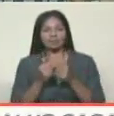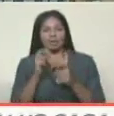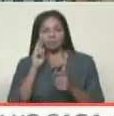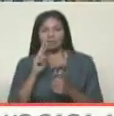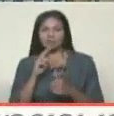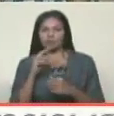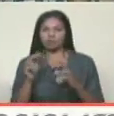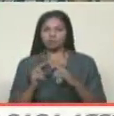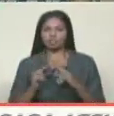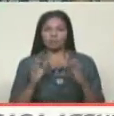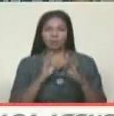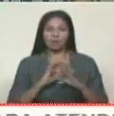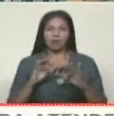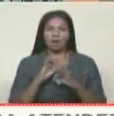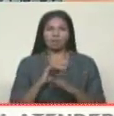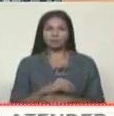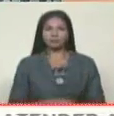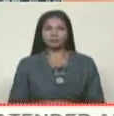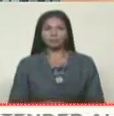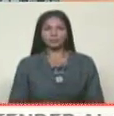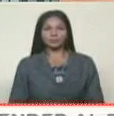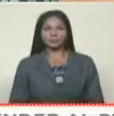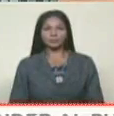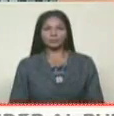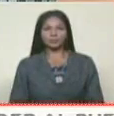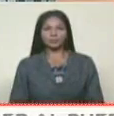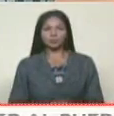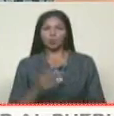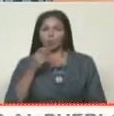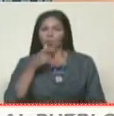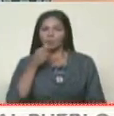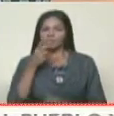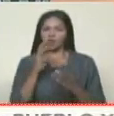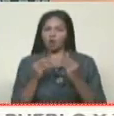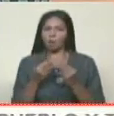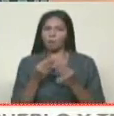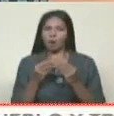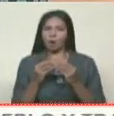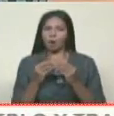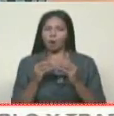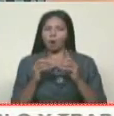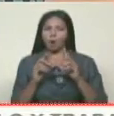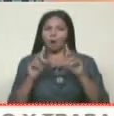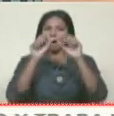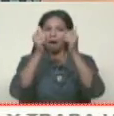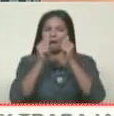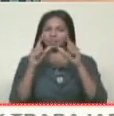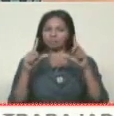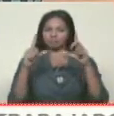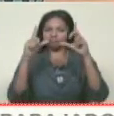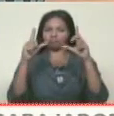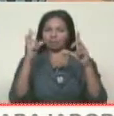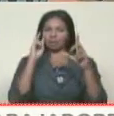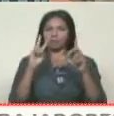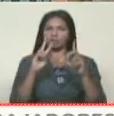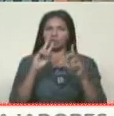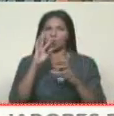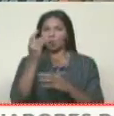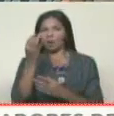que no conocíamos, por eso es inédito. Coméntenos qué obras pueden disfrutar las personas que vengan a este lugar, aproximadamente cuántas